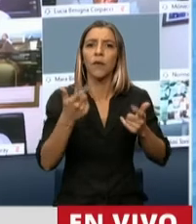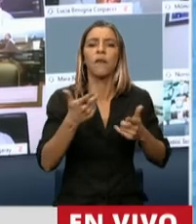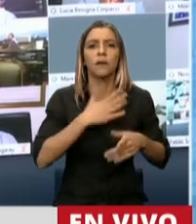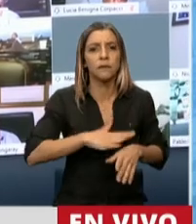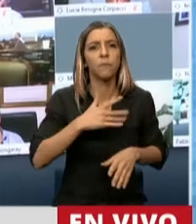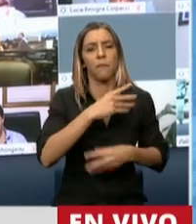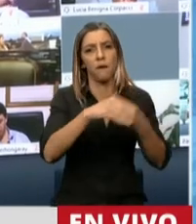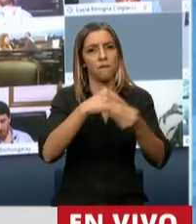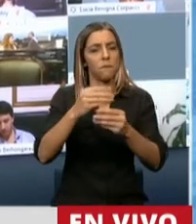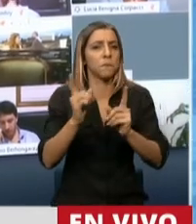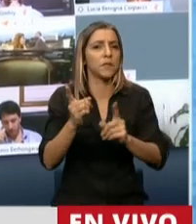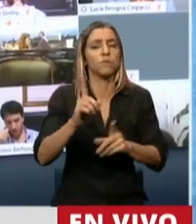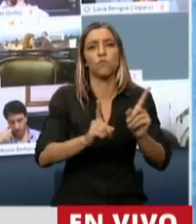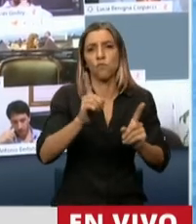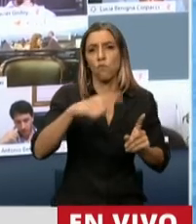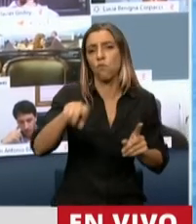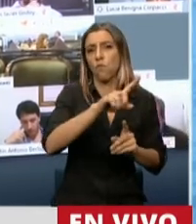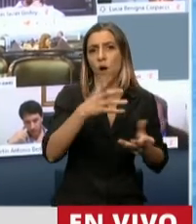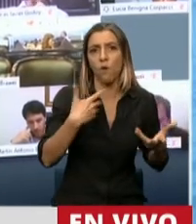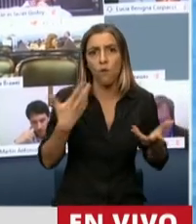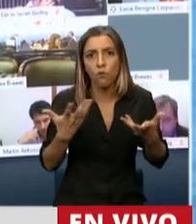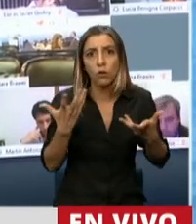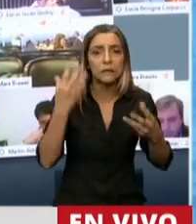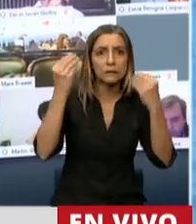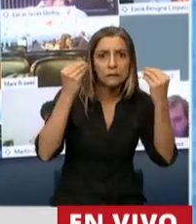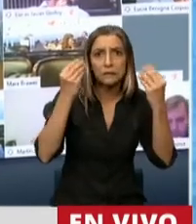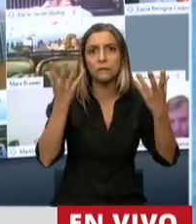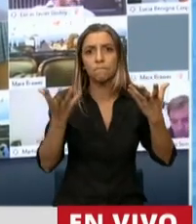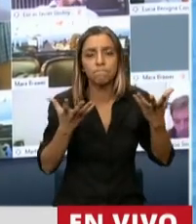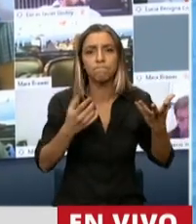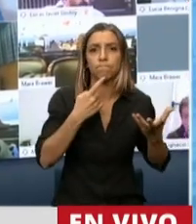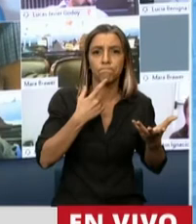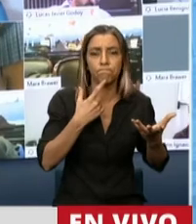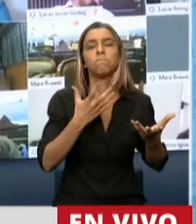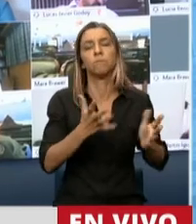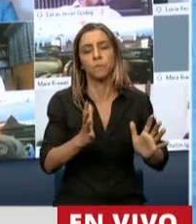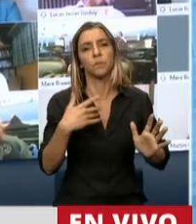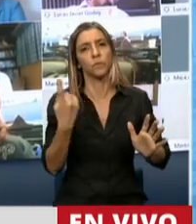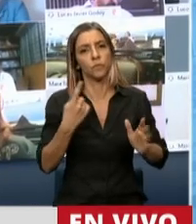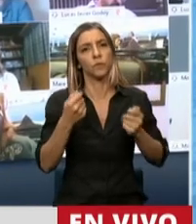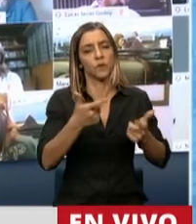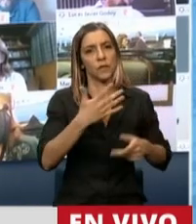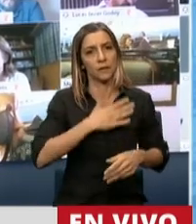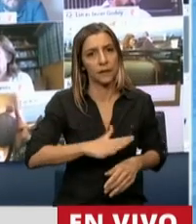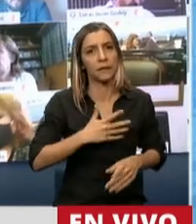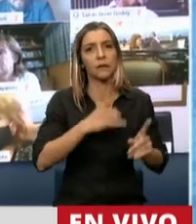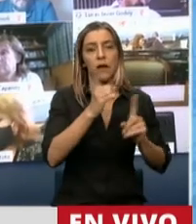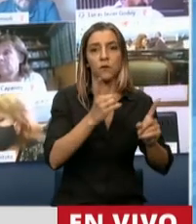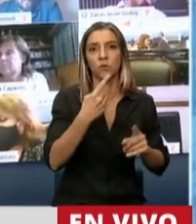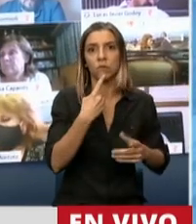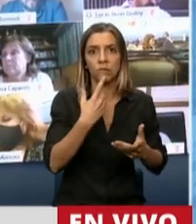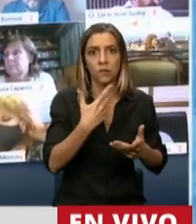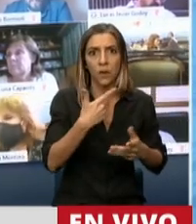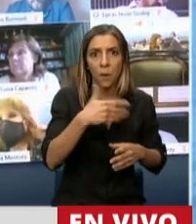tener una ley que dé garantías que la población necesita, saber si va a haber vacunas para todo aquel que quiera